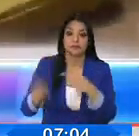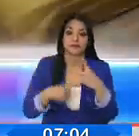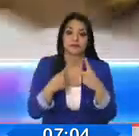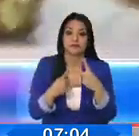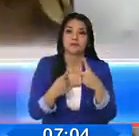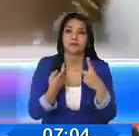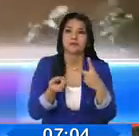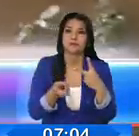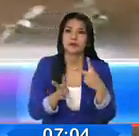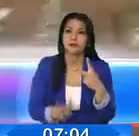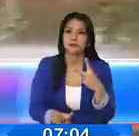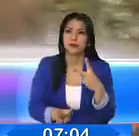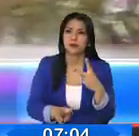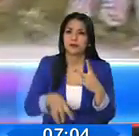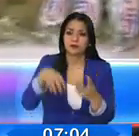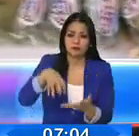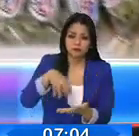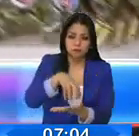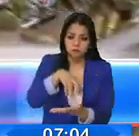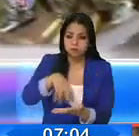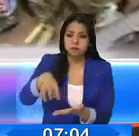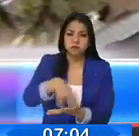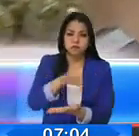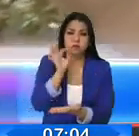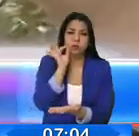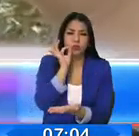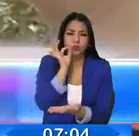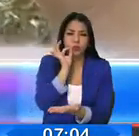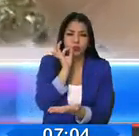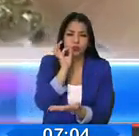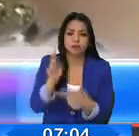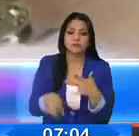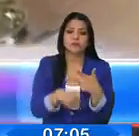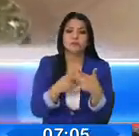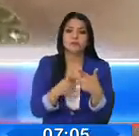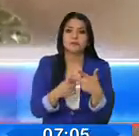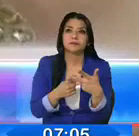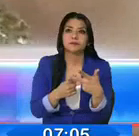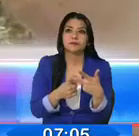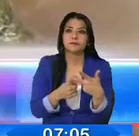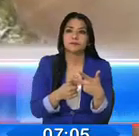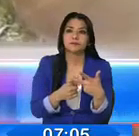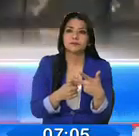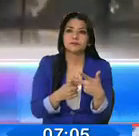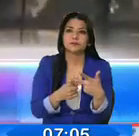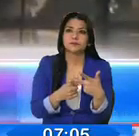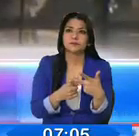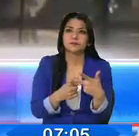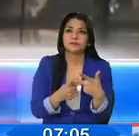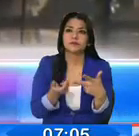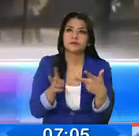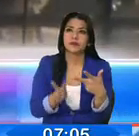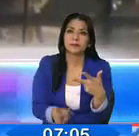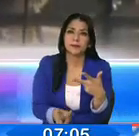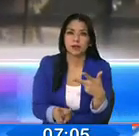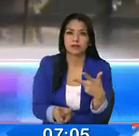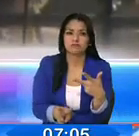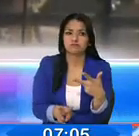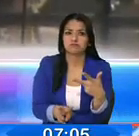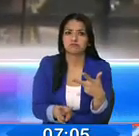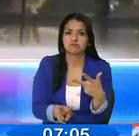También se encontró sustancia sujeta a fiscalización y parte de indicios asociativos